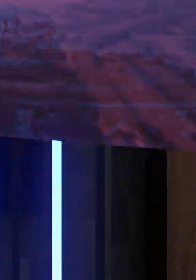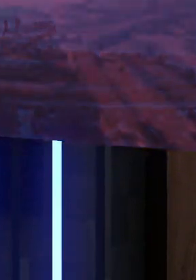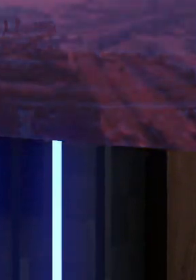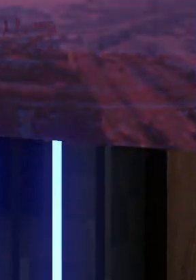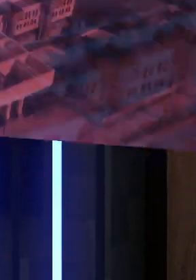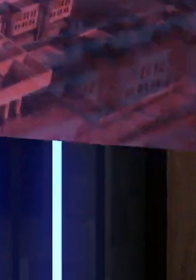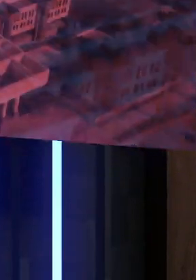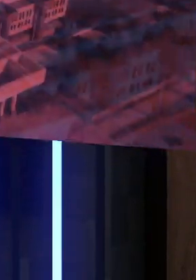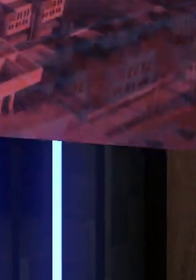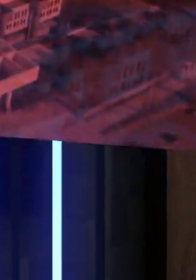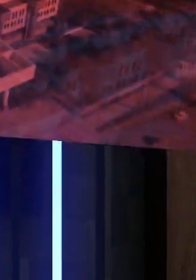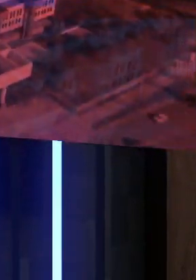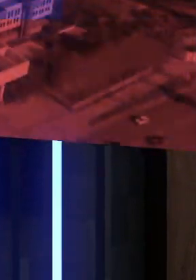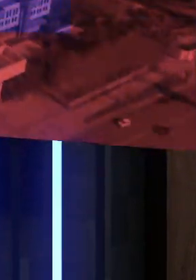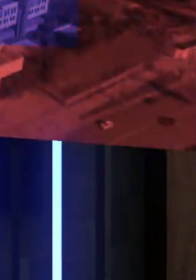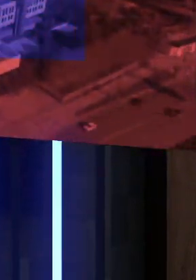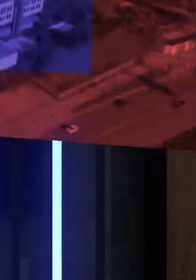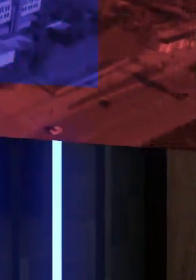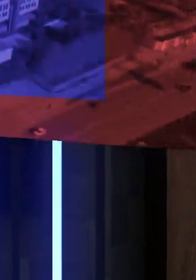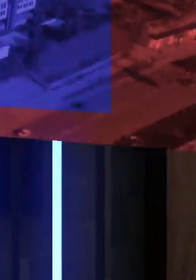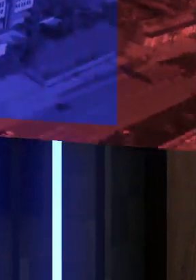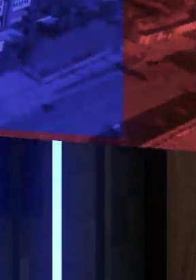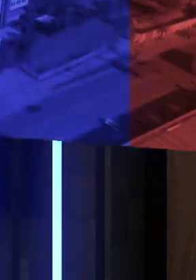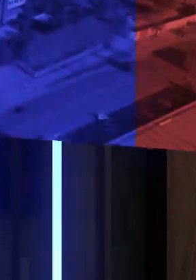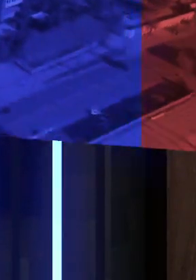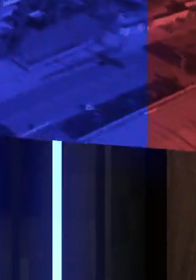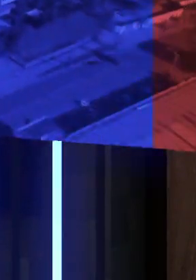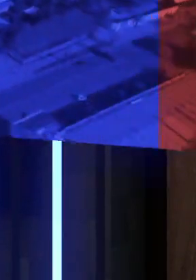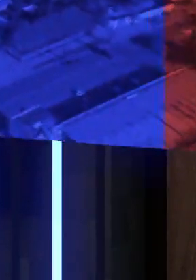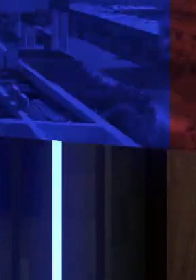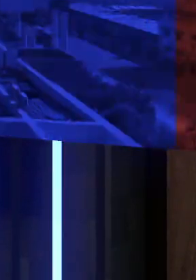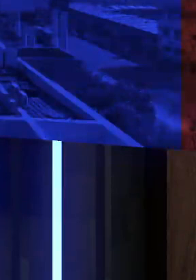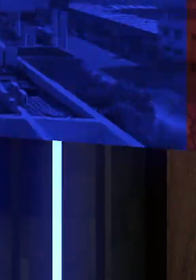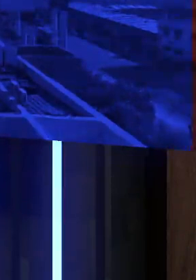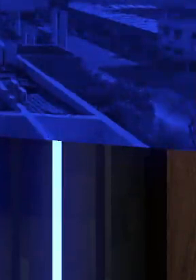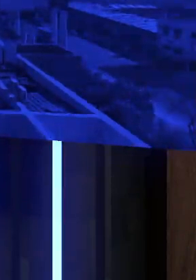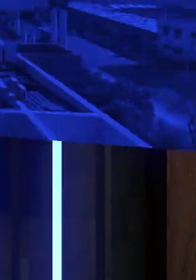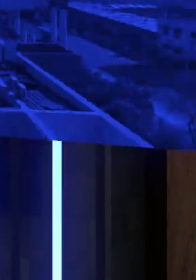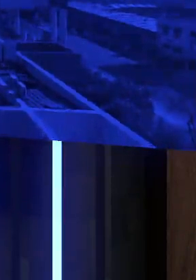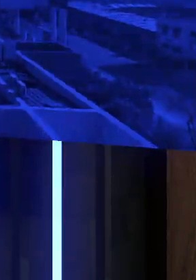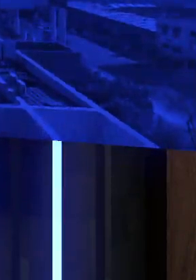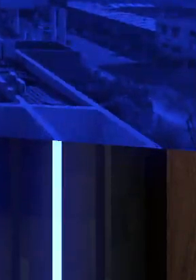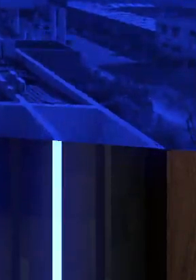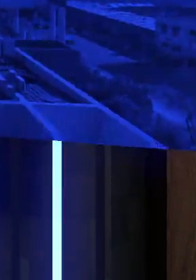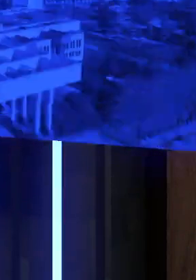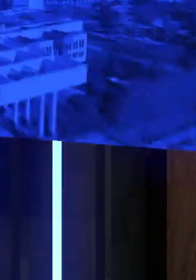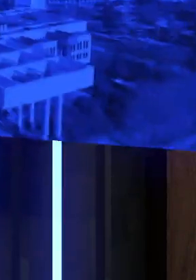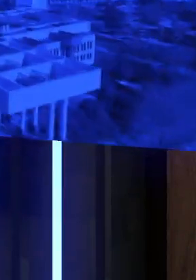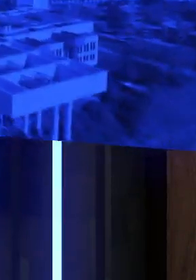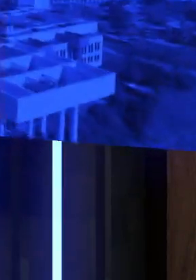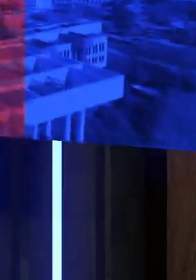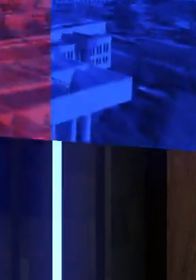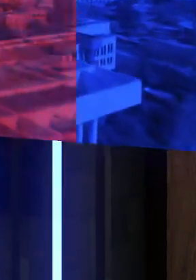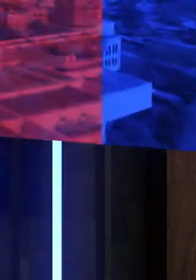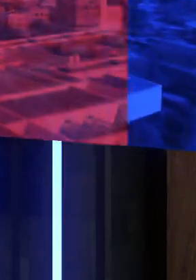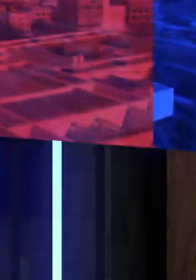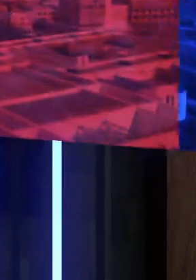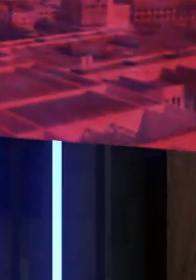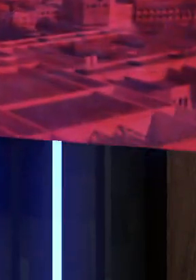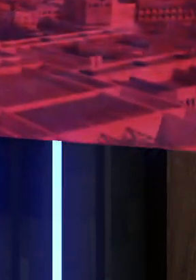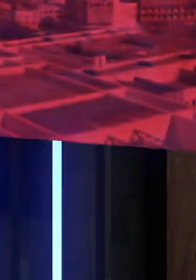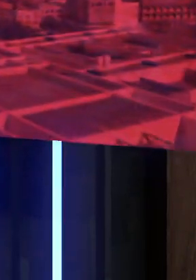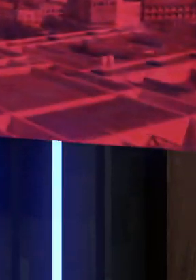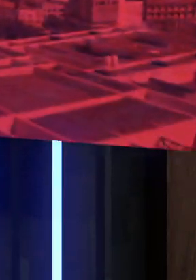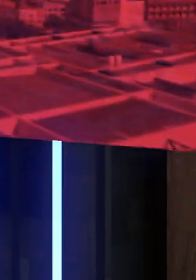prevención y combate al financiamiento del terrorismo y la proliferación de armas de destrucción masiva a fin de implementarlas en